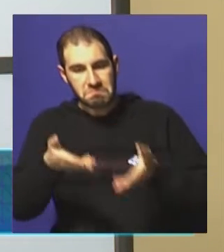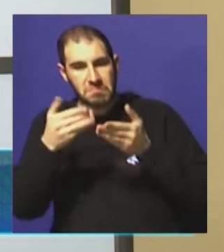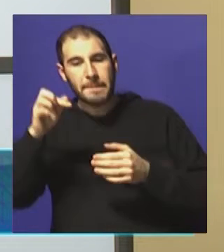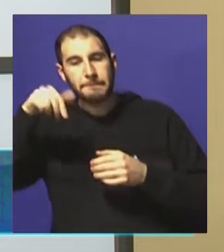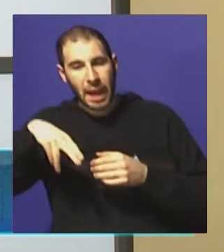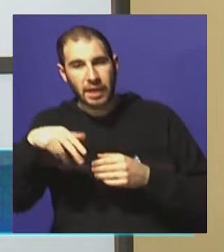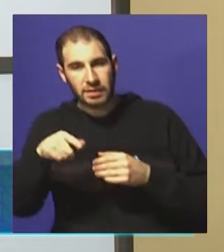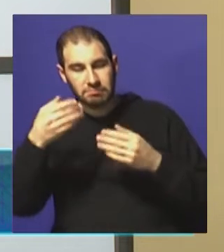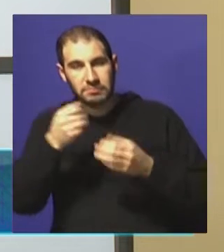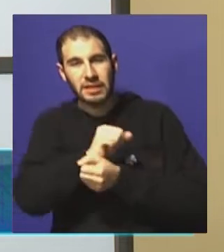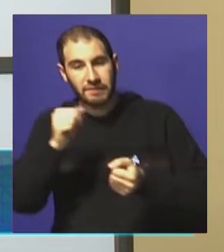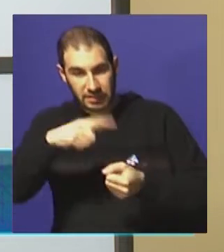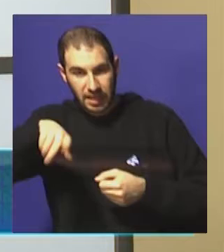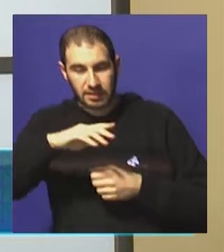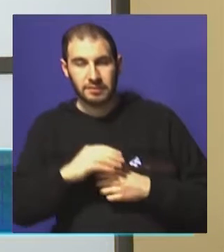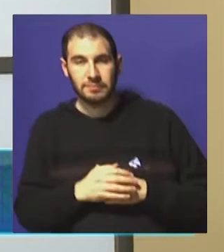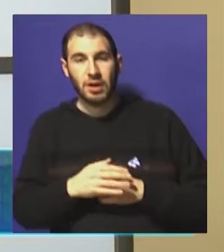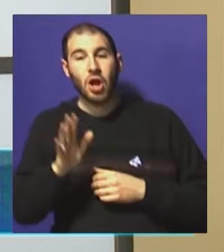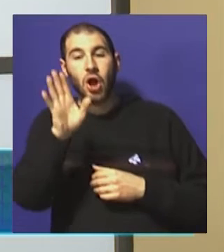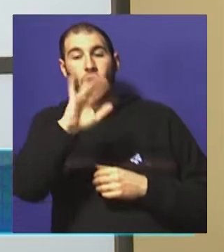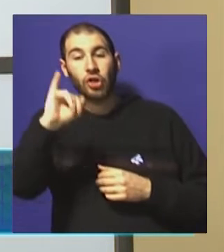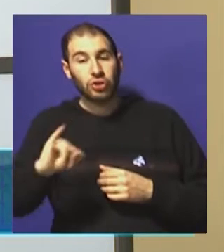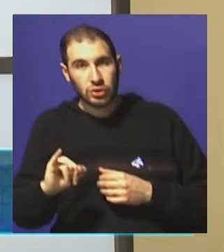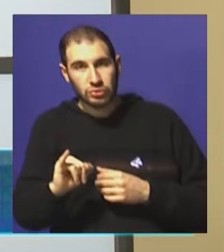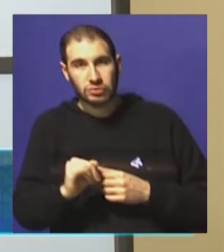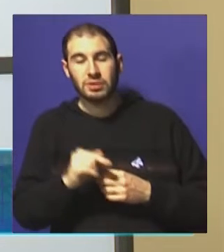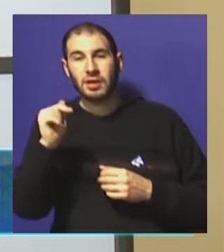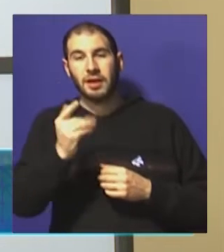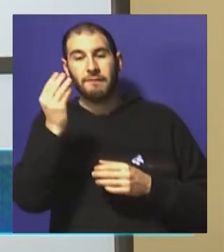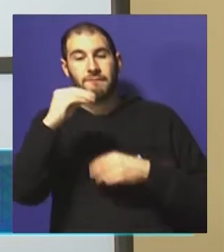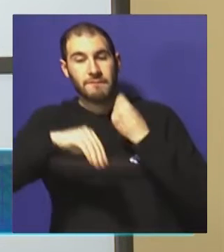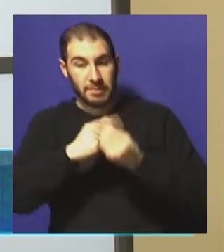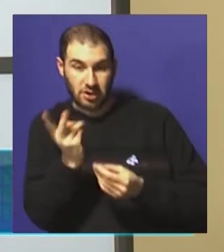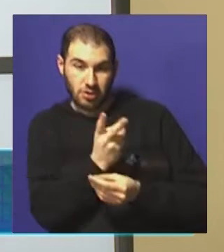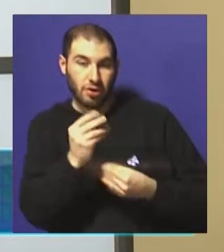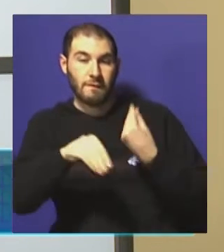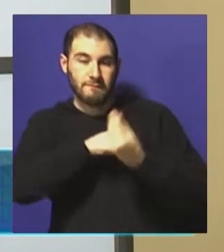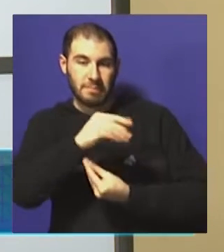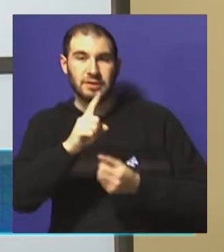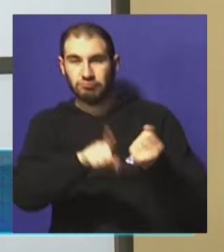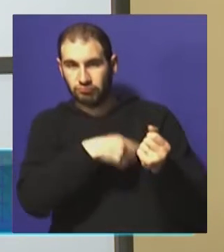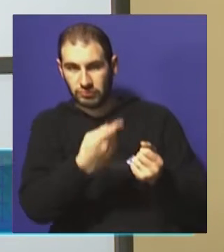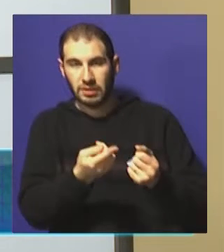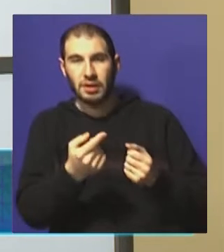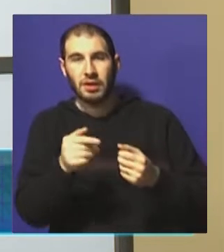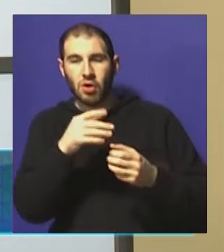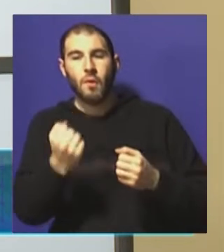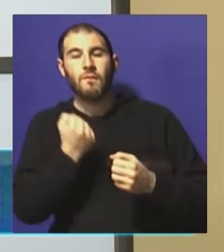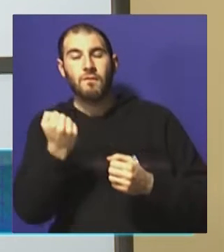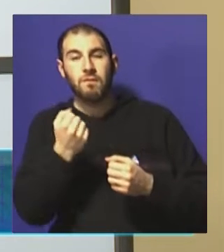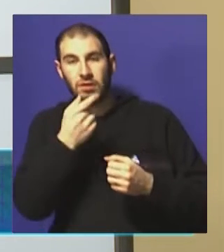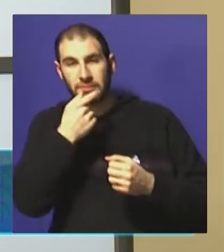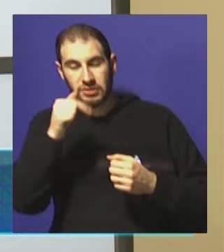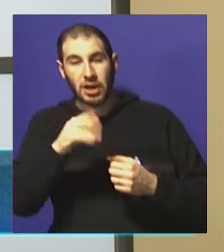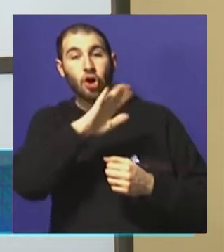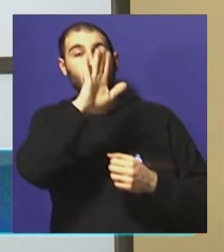plan libertador. Godoy Cruz pertenecía a una de las familias, los dos familias tradicionales y de raigambre mendocina. Godoy